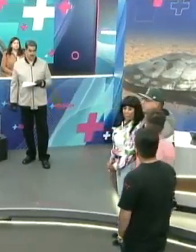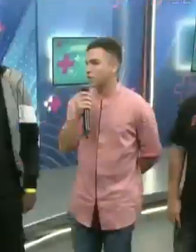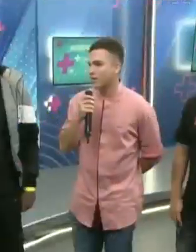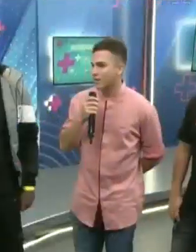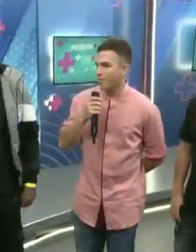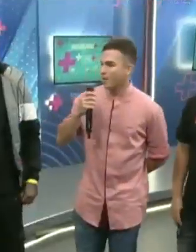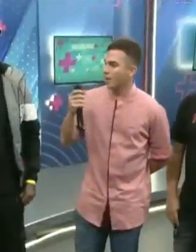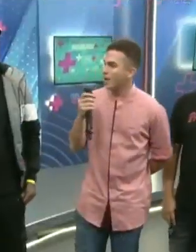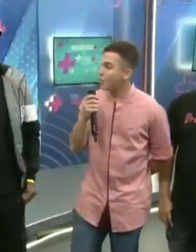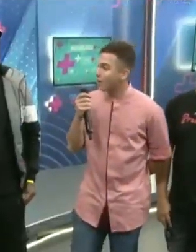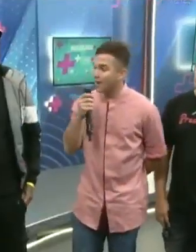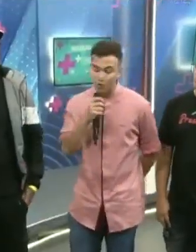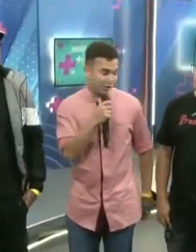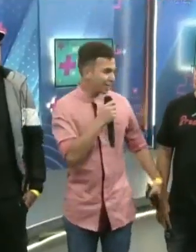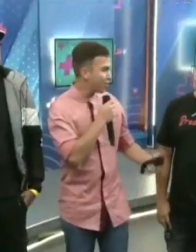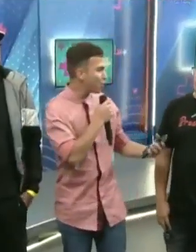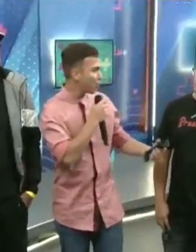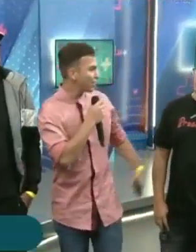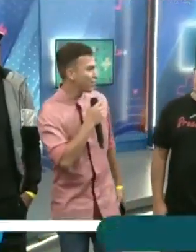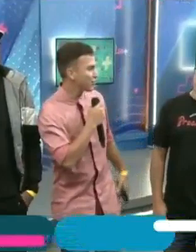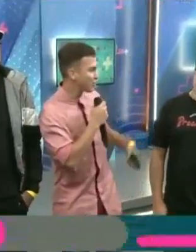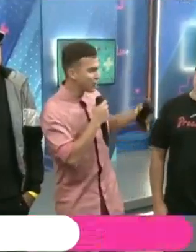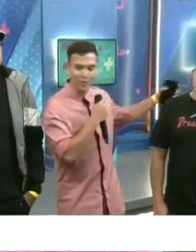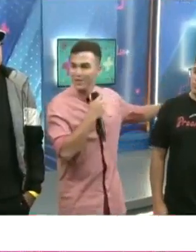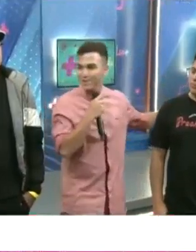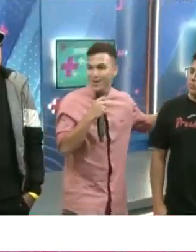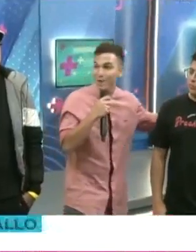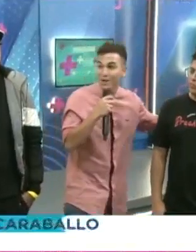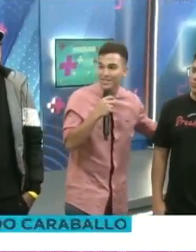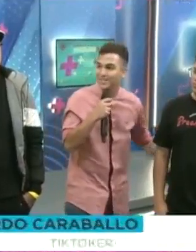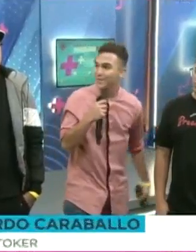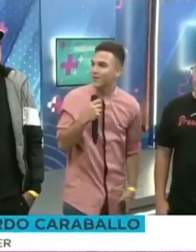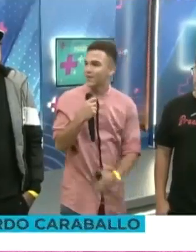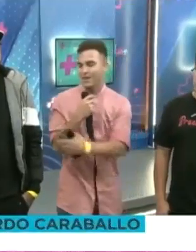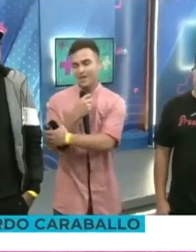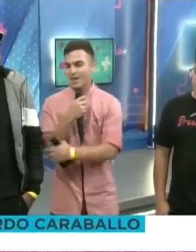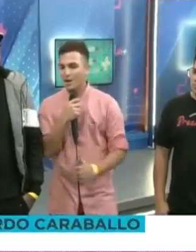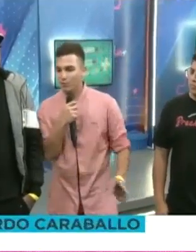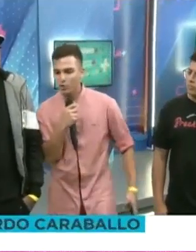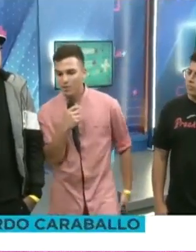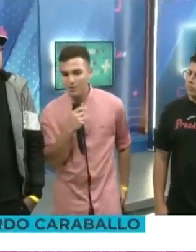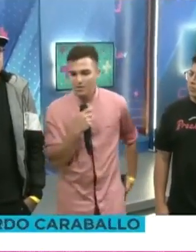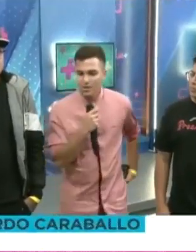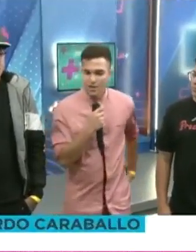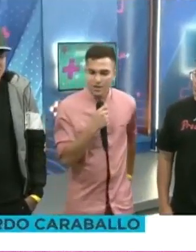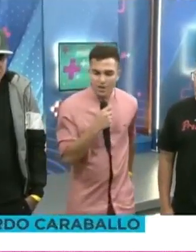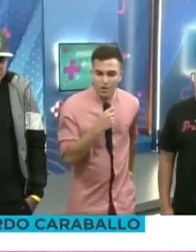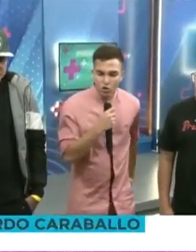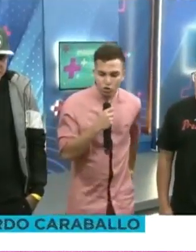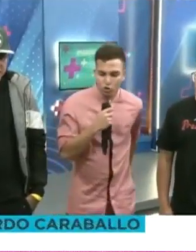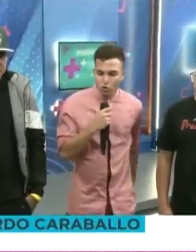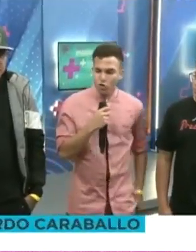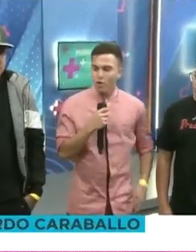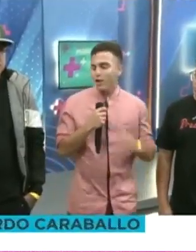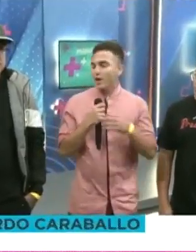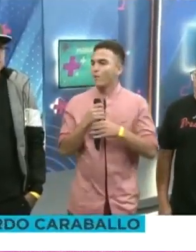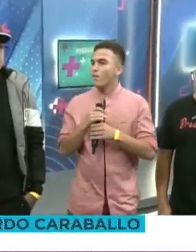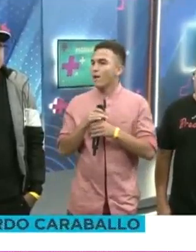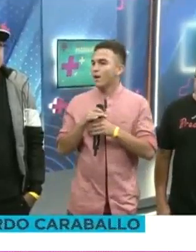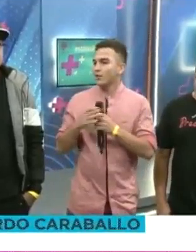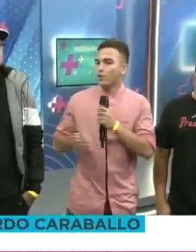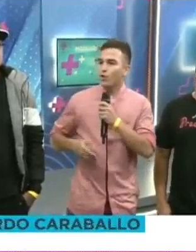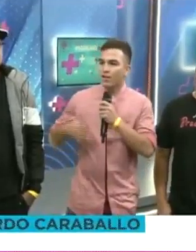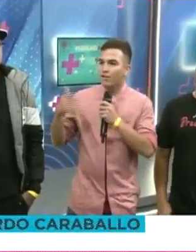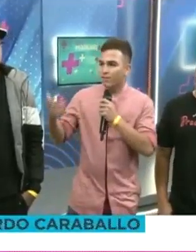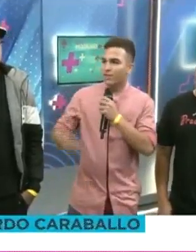verdad de Venezuela, ellos crean contenido humorístico, sobre todo este pan es buenísimo. Y él mucho más. Nosotros nos